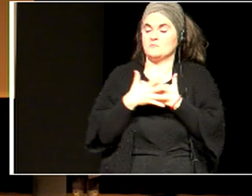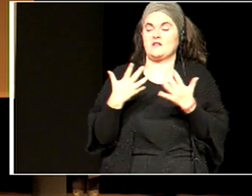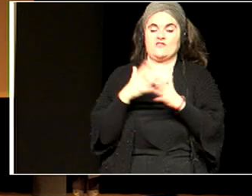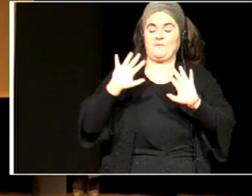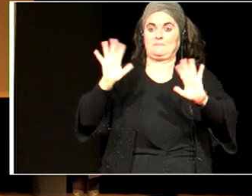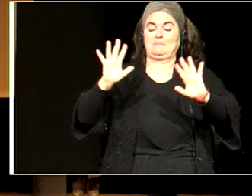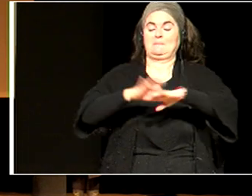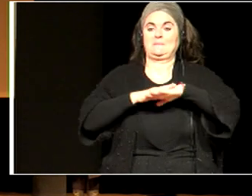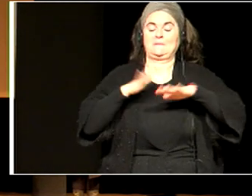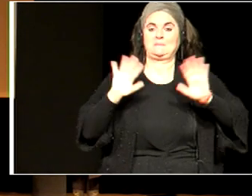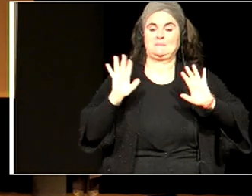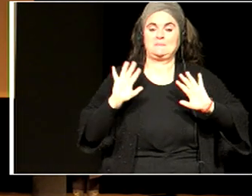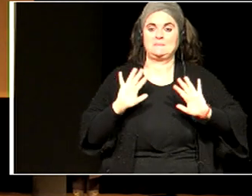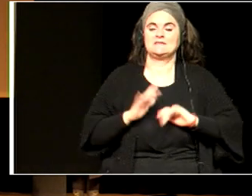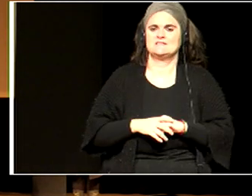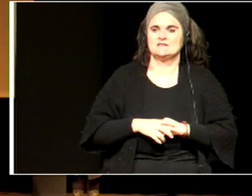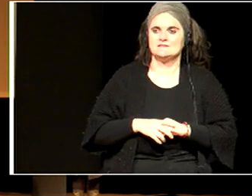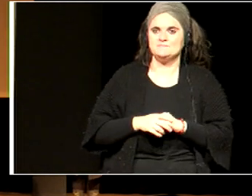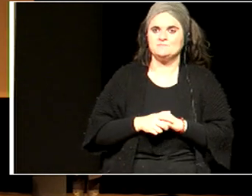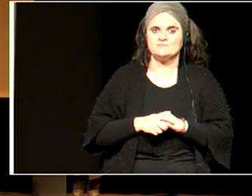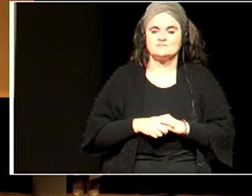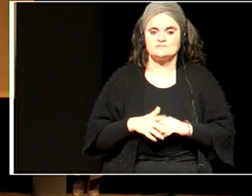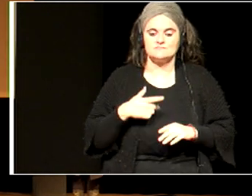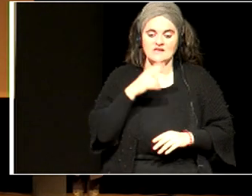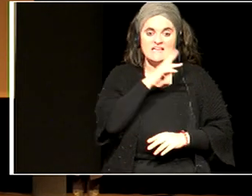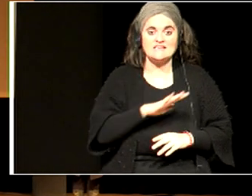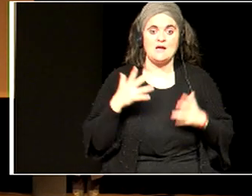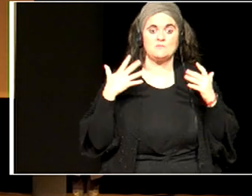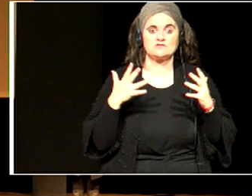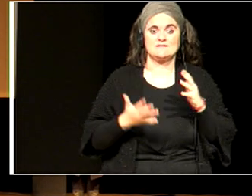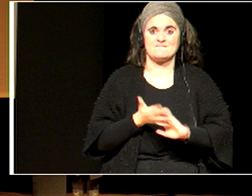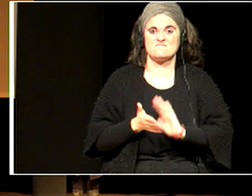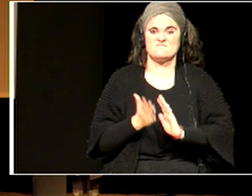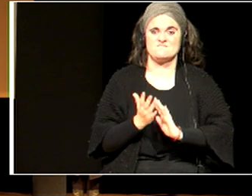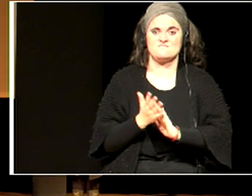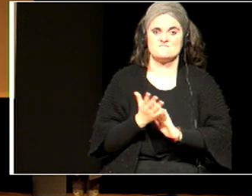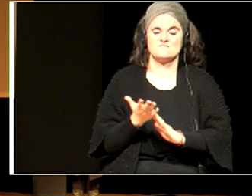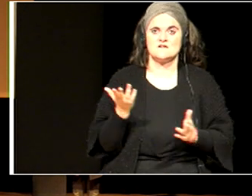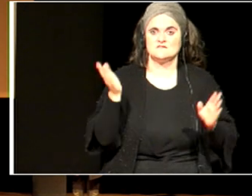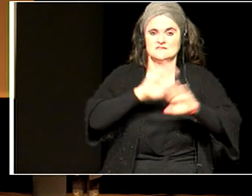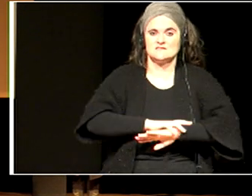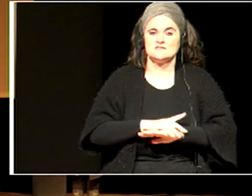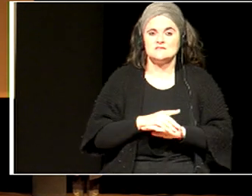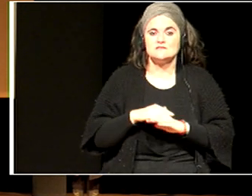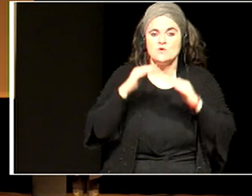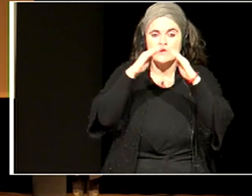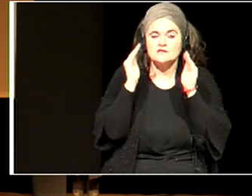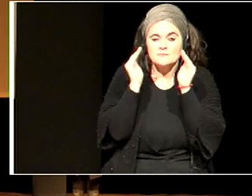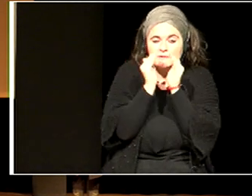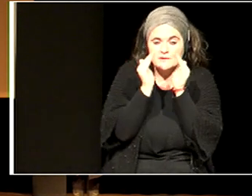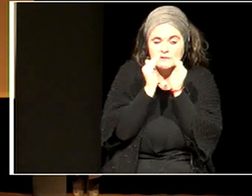pero bueno y la niña echa a correr por el bosque de noche y se encuentra con una casa muy chiquitita